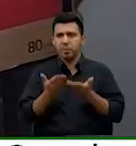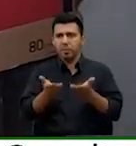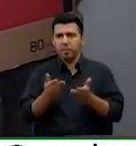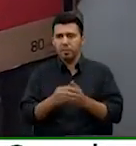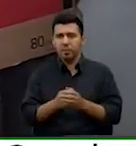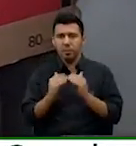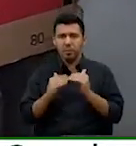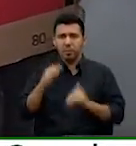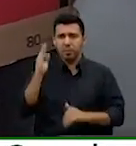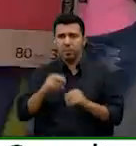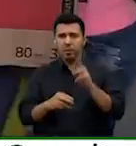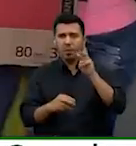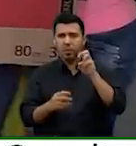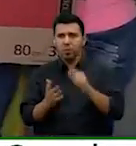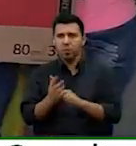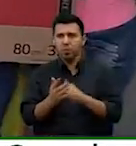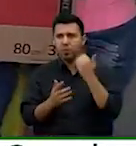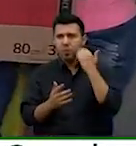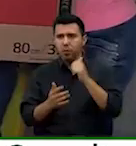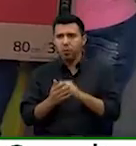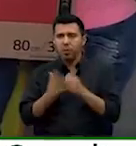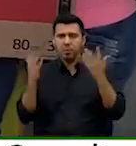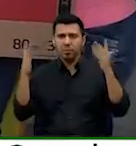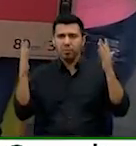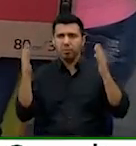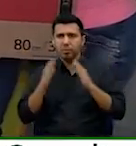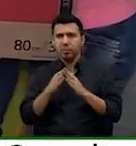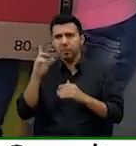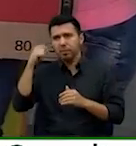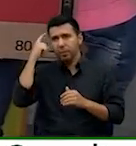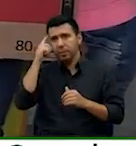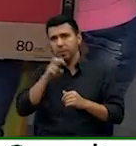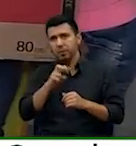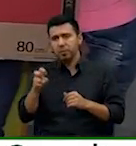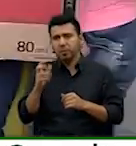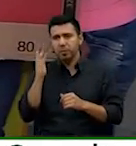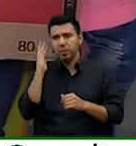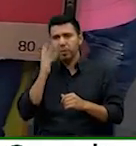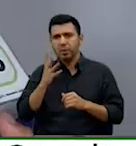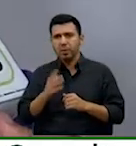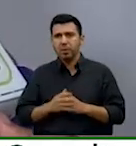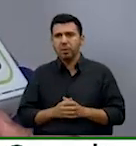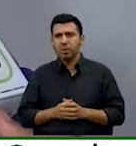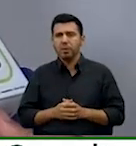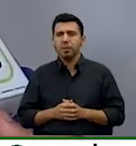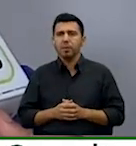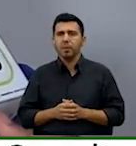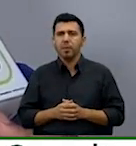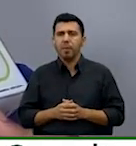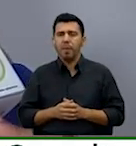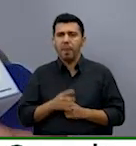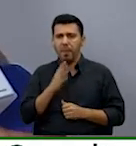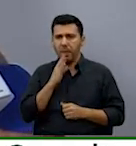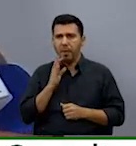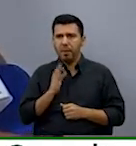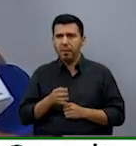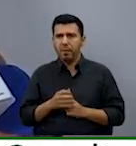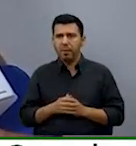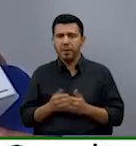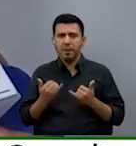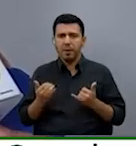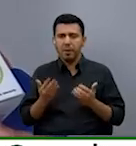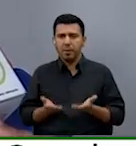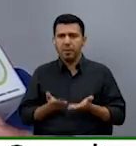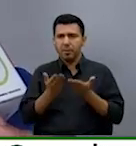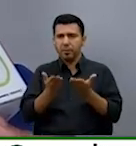mujeres en la celebración del Día de las Madres por parte de la Gobernación del Departamento Norte de Santander. Efectivamente, en este momento estamos haciendo